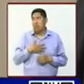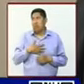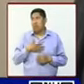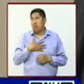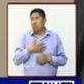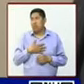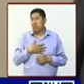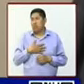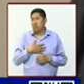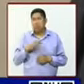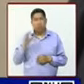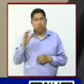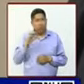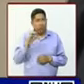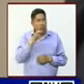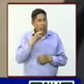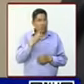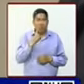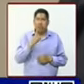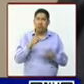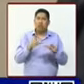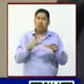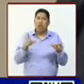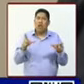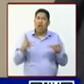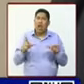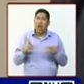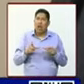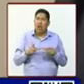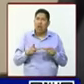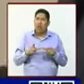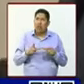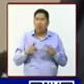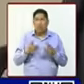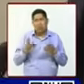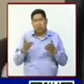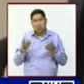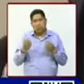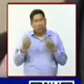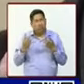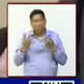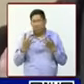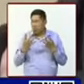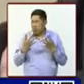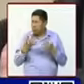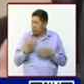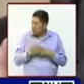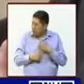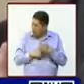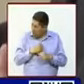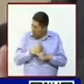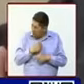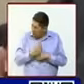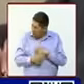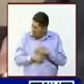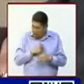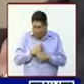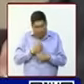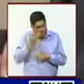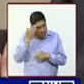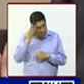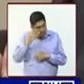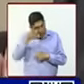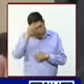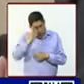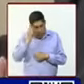que le busquen un lugar donde, porque esto es de muchos, para muchos años, no sé, no, Dios que